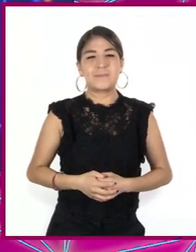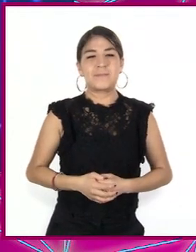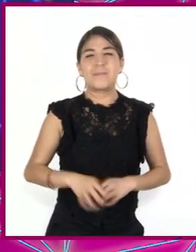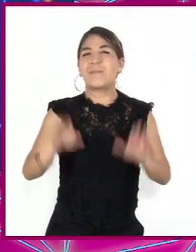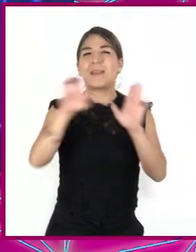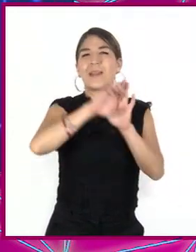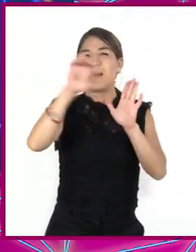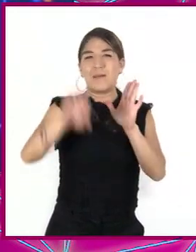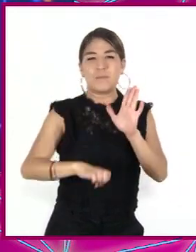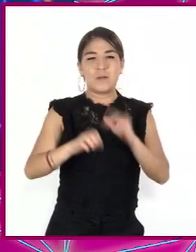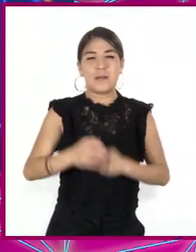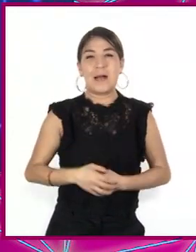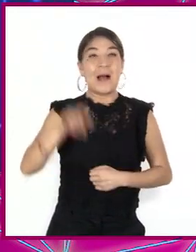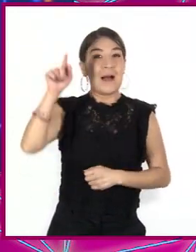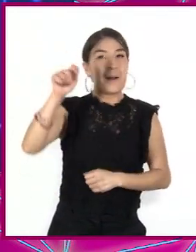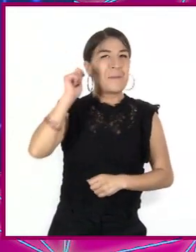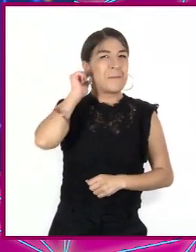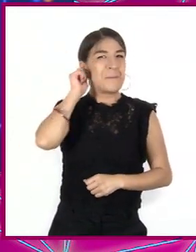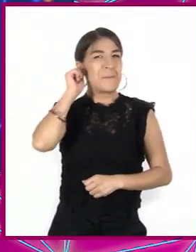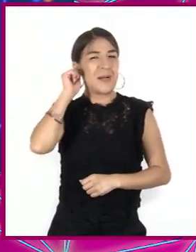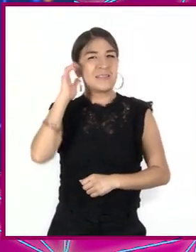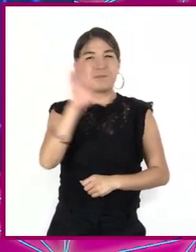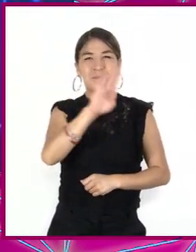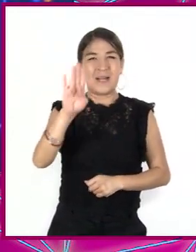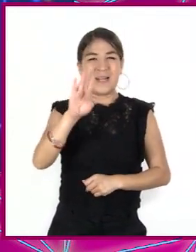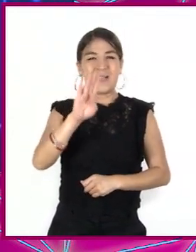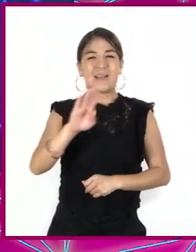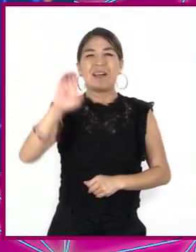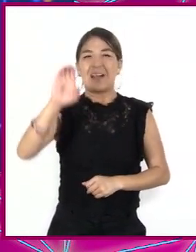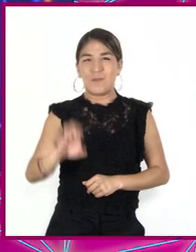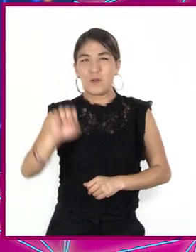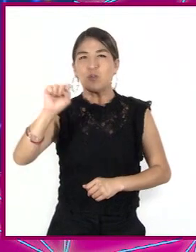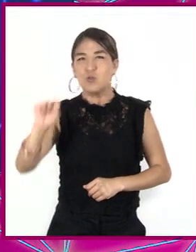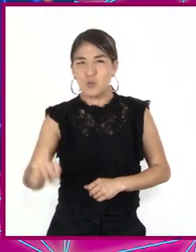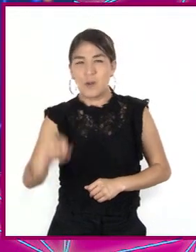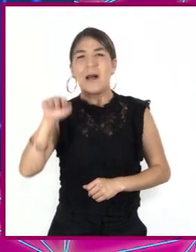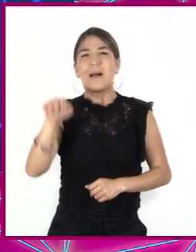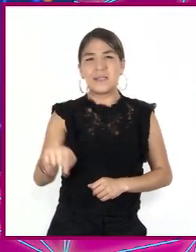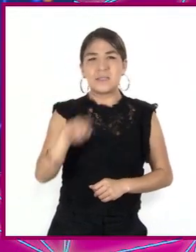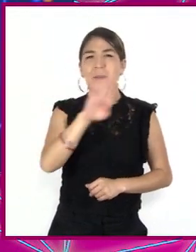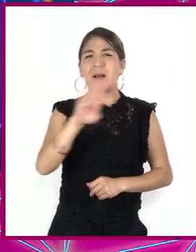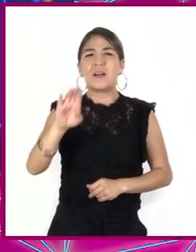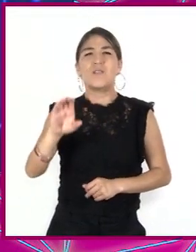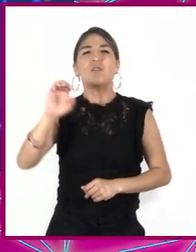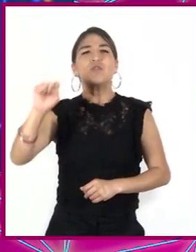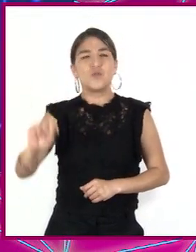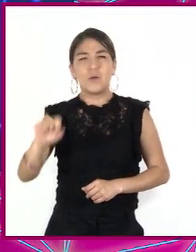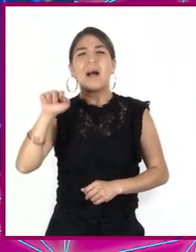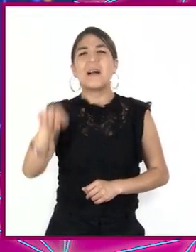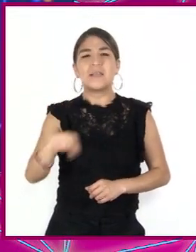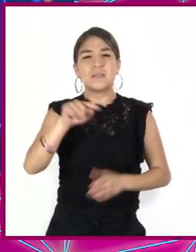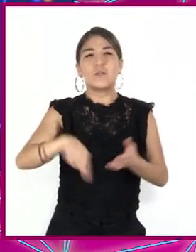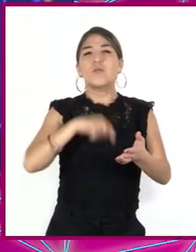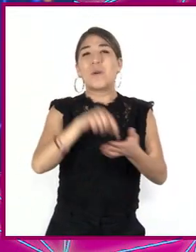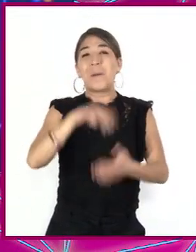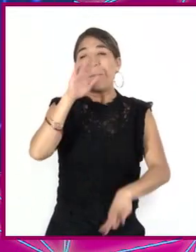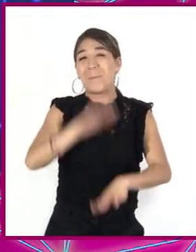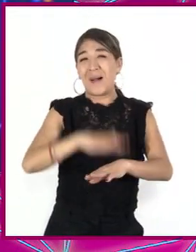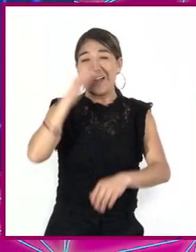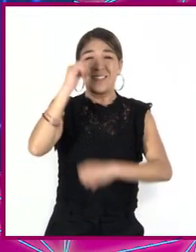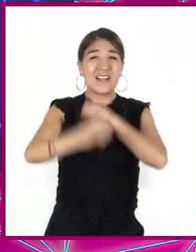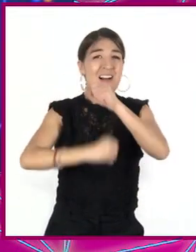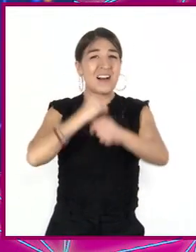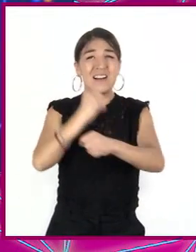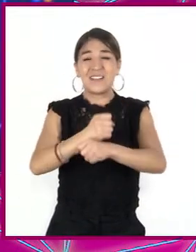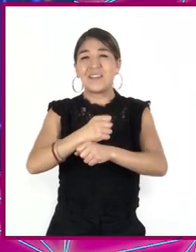Por ejemplo, en La Paz, Baja California Sur, el clima es seco desértico, es decir, la mayor parte del año no